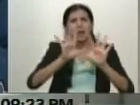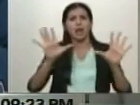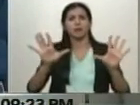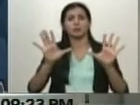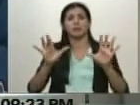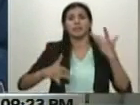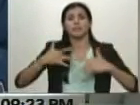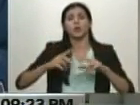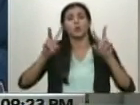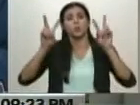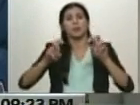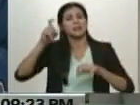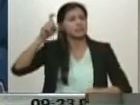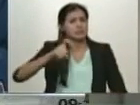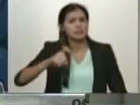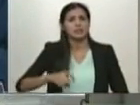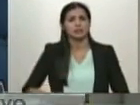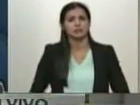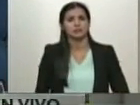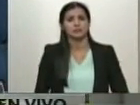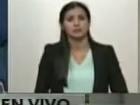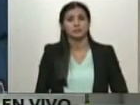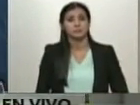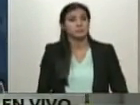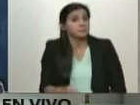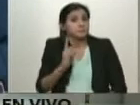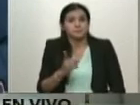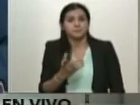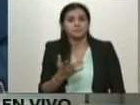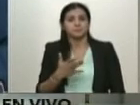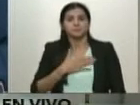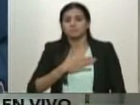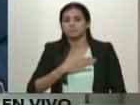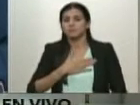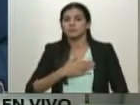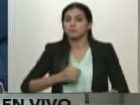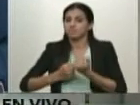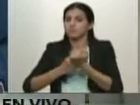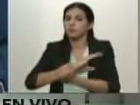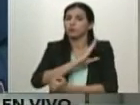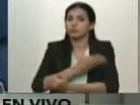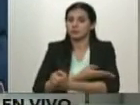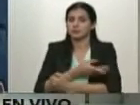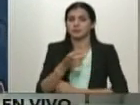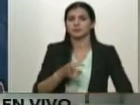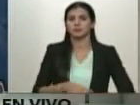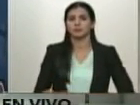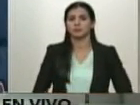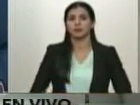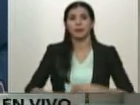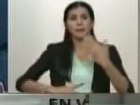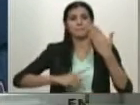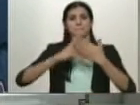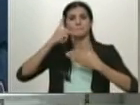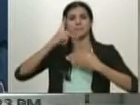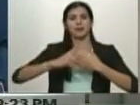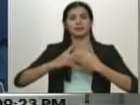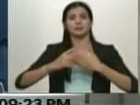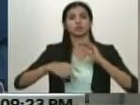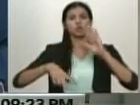nuevas, necesarias, y debemos nosotros fortalecerlas. El plan de los motores,